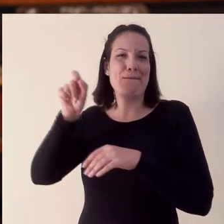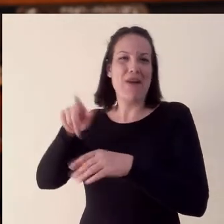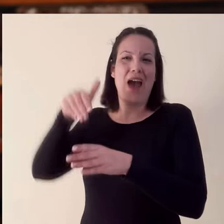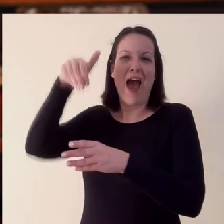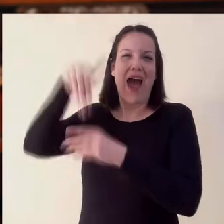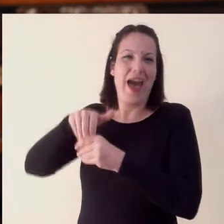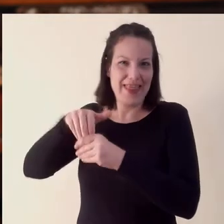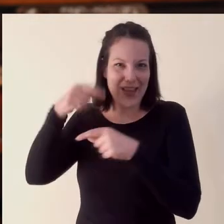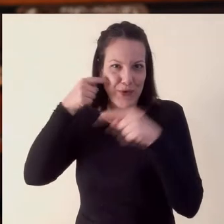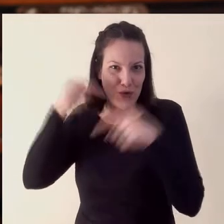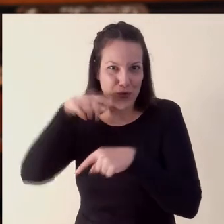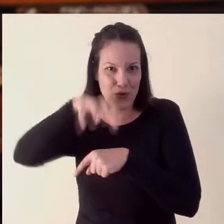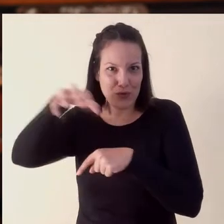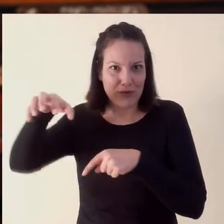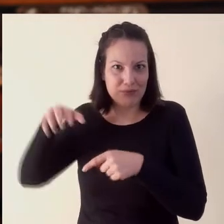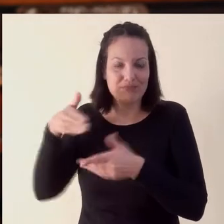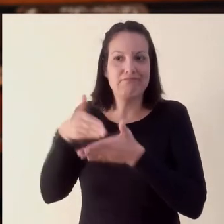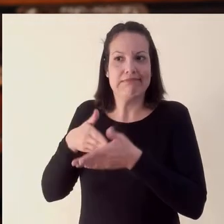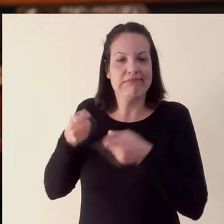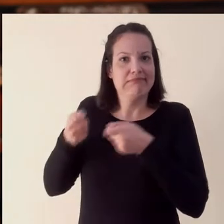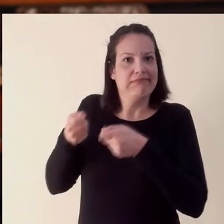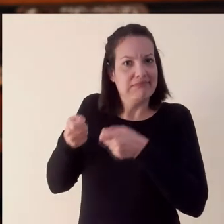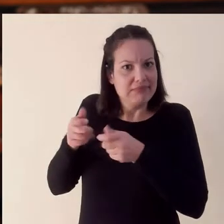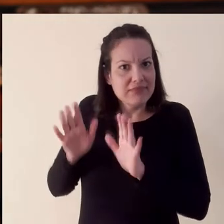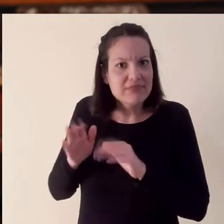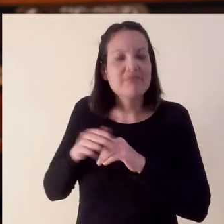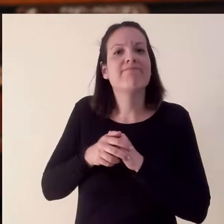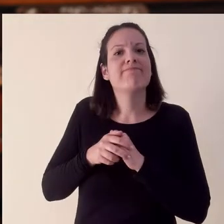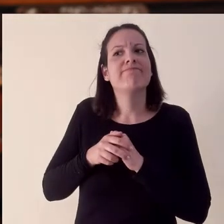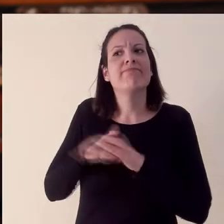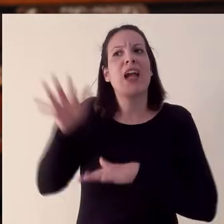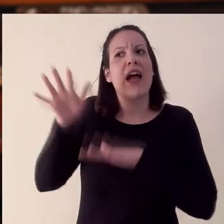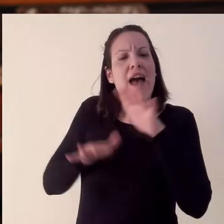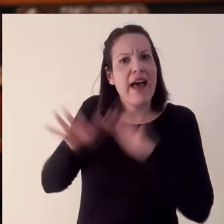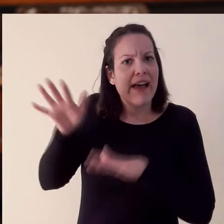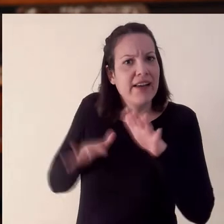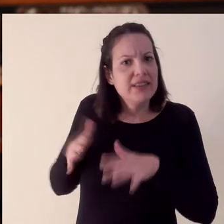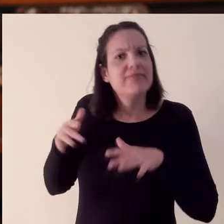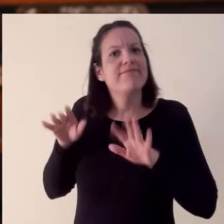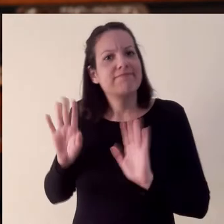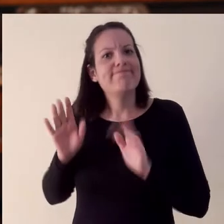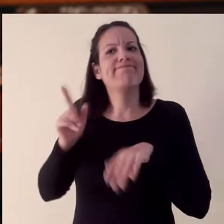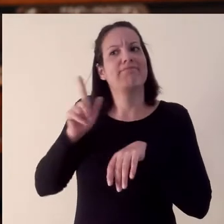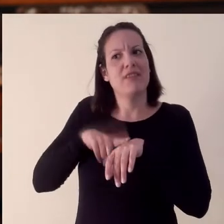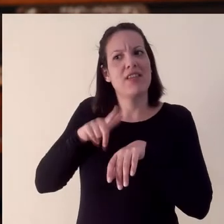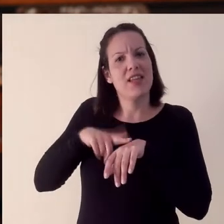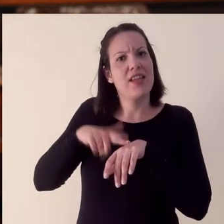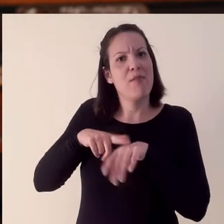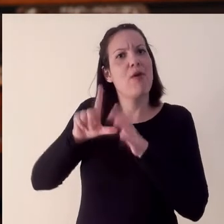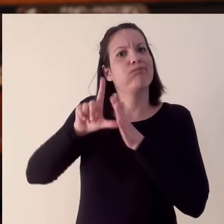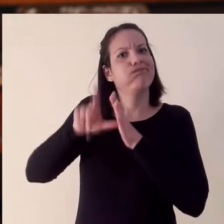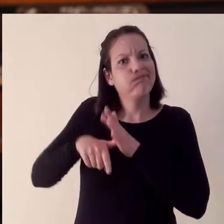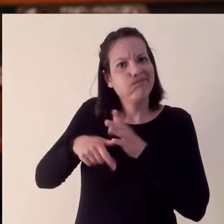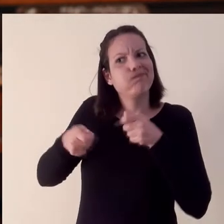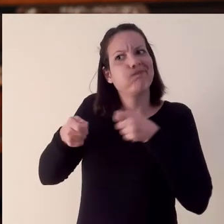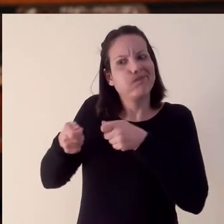¿no? Donde, bueno, donde sí, en algunos casos ha llevado un poco más de